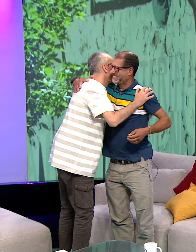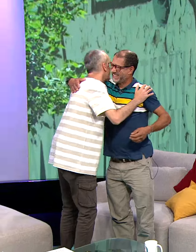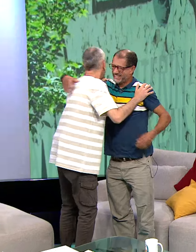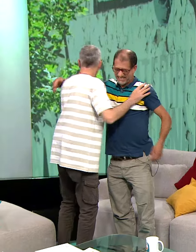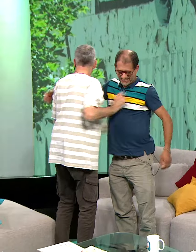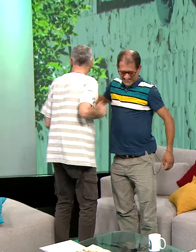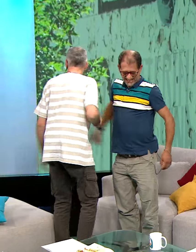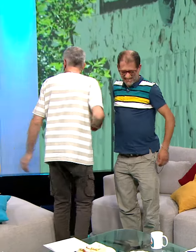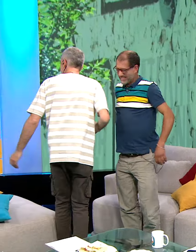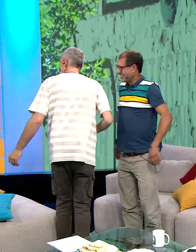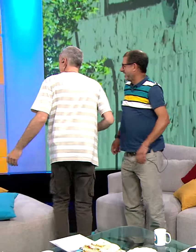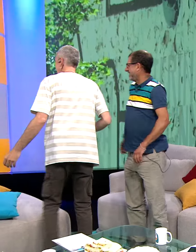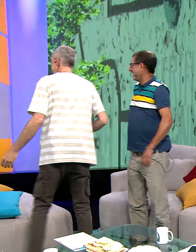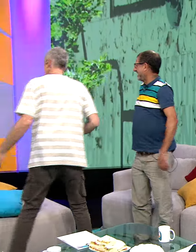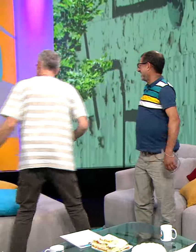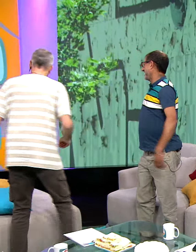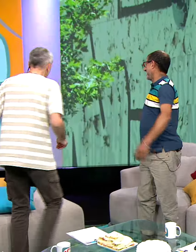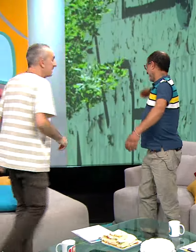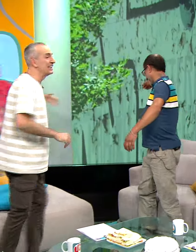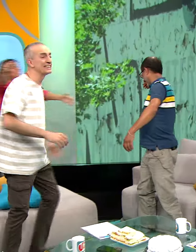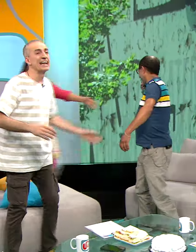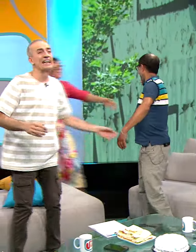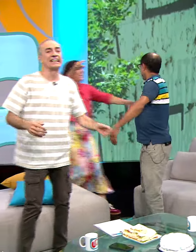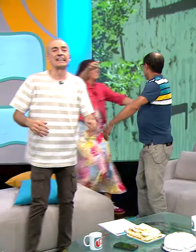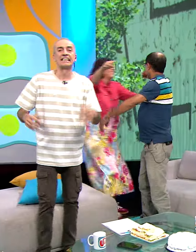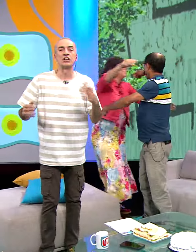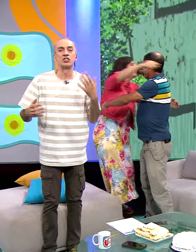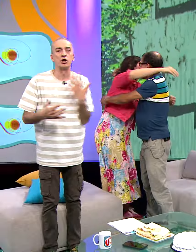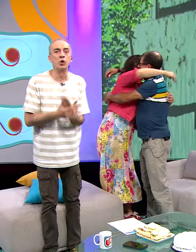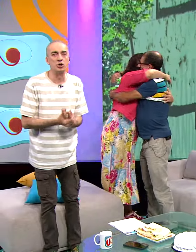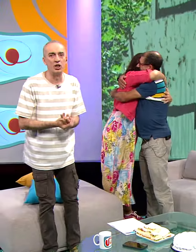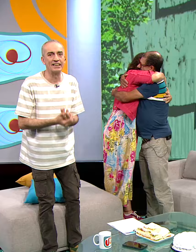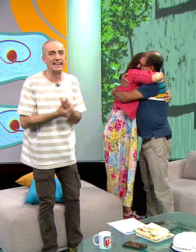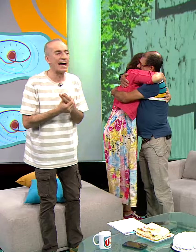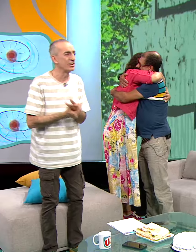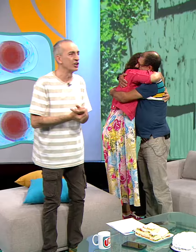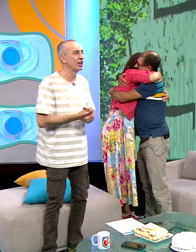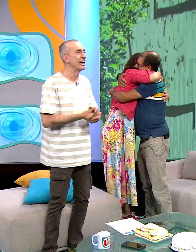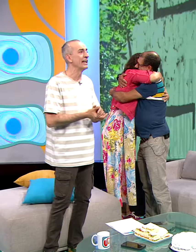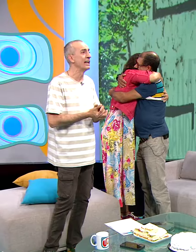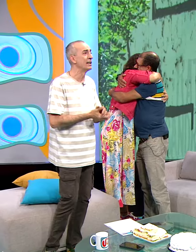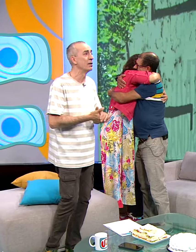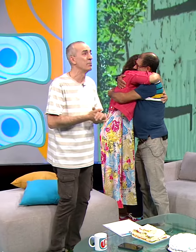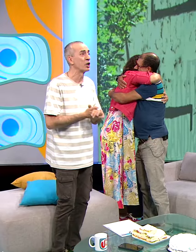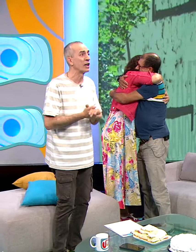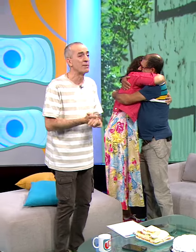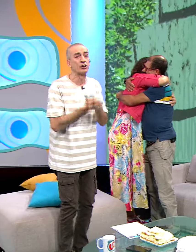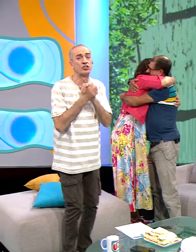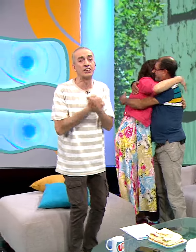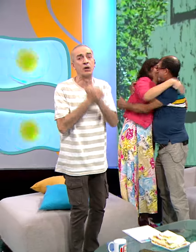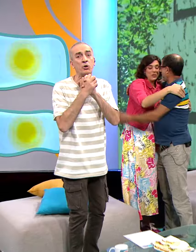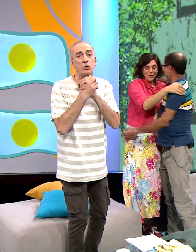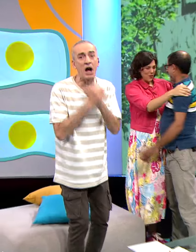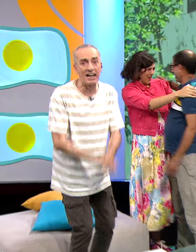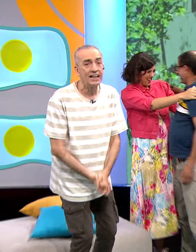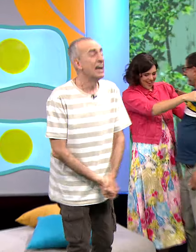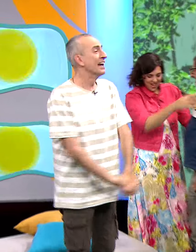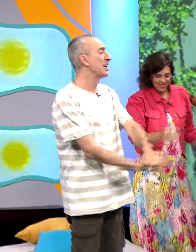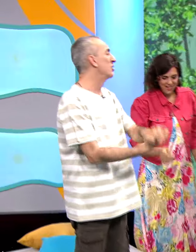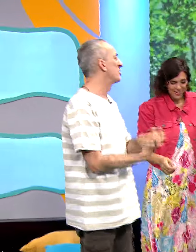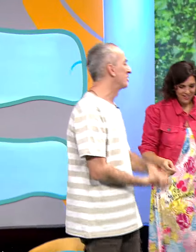Recordemos quién es Guille para todos y todas, sí. Pito. Dice que salió segundo este año en el programa Cocina. Cocina Uruguay,